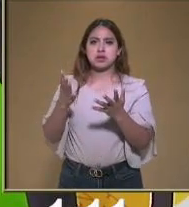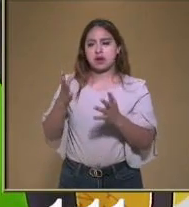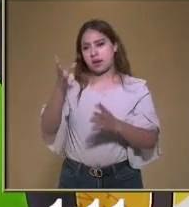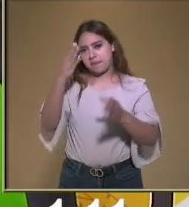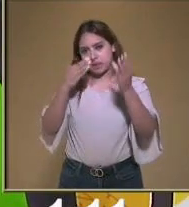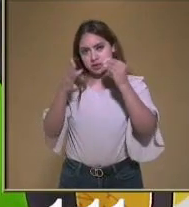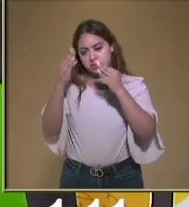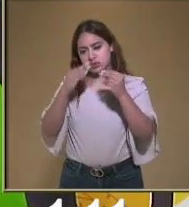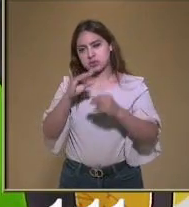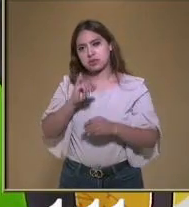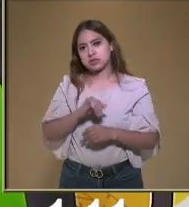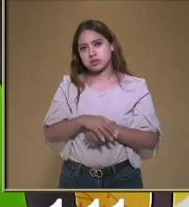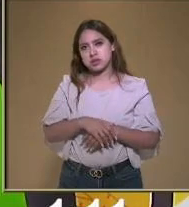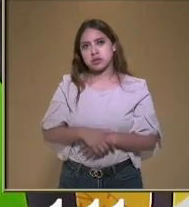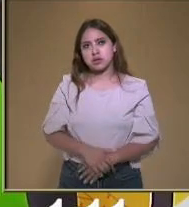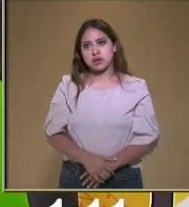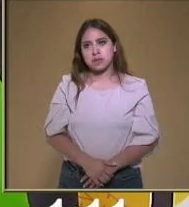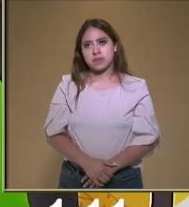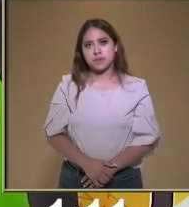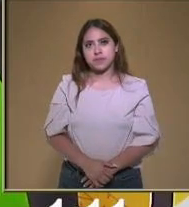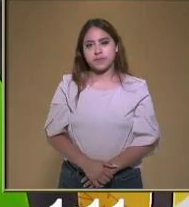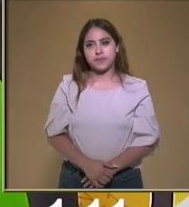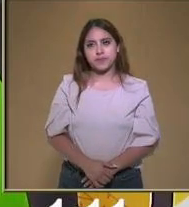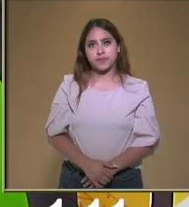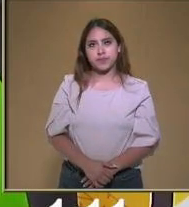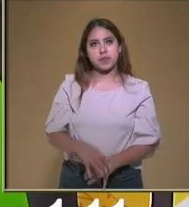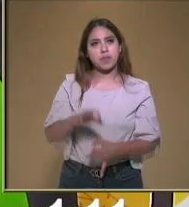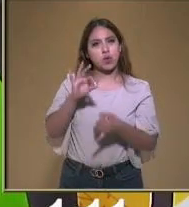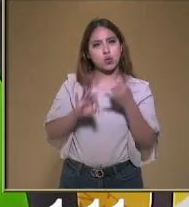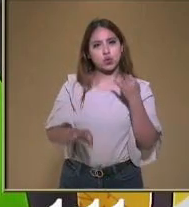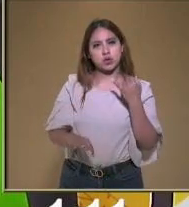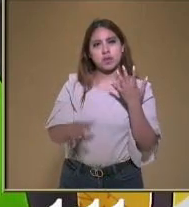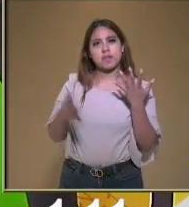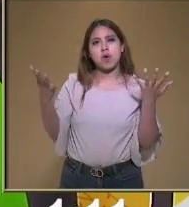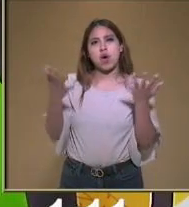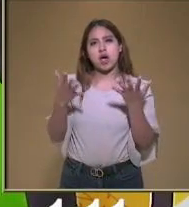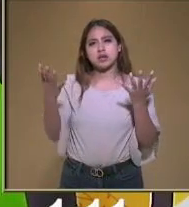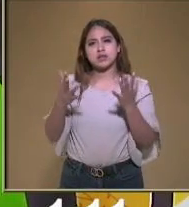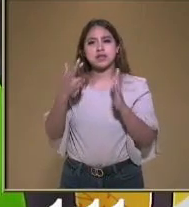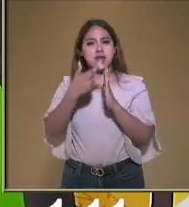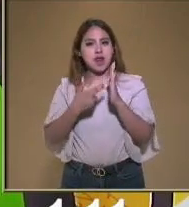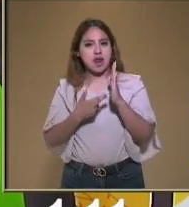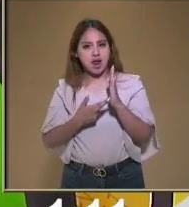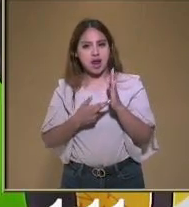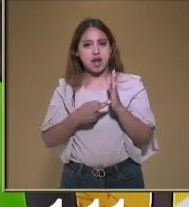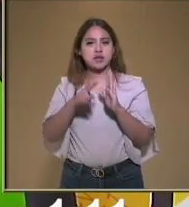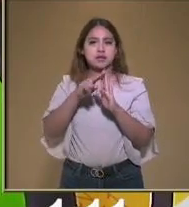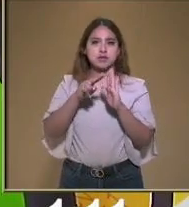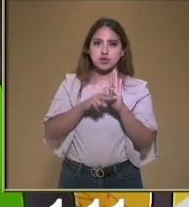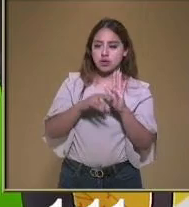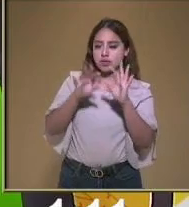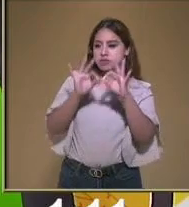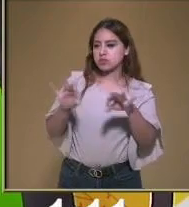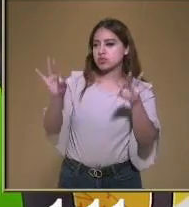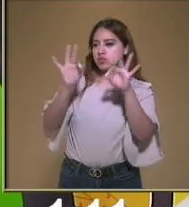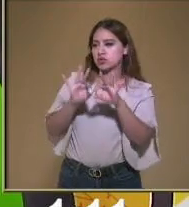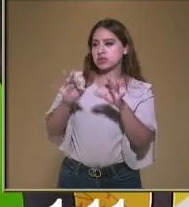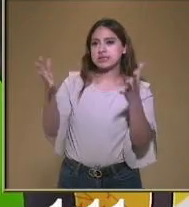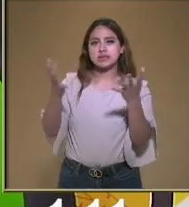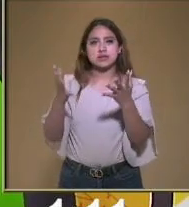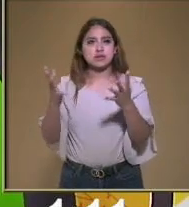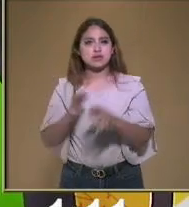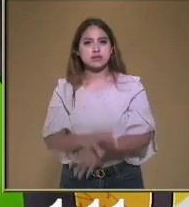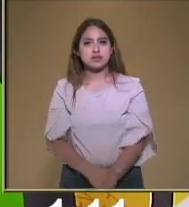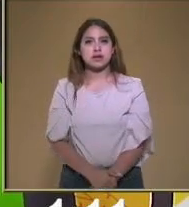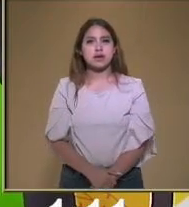generarlo en pro de lo mismo. Y por último, pues destacar las reglas, ¿verdad? Las normas, la importancia que tiene el seguirlas para